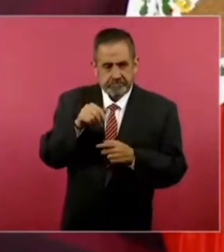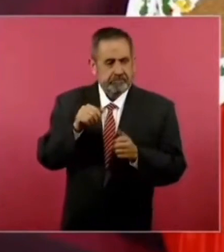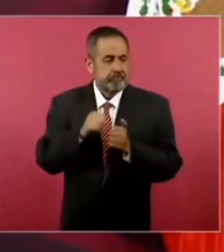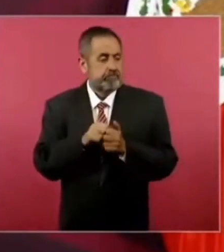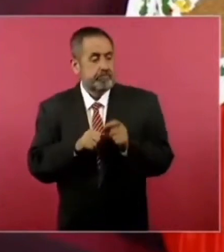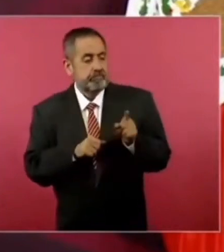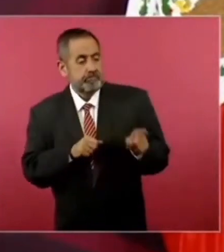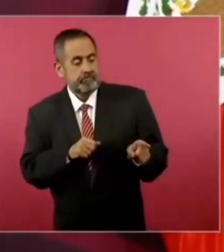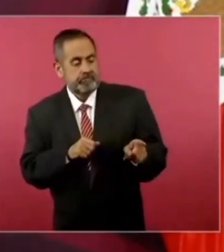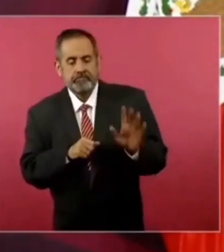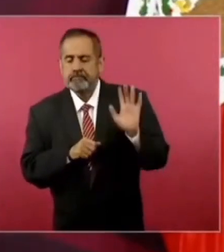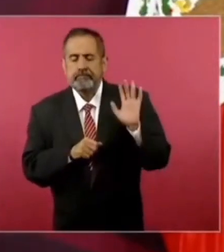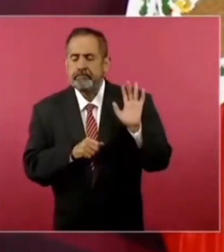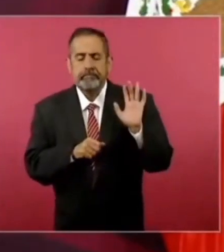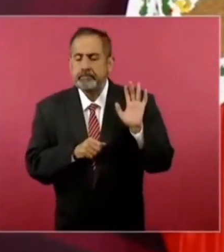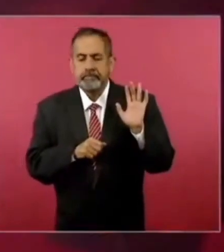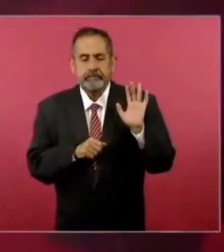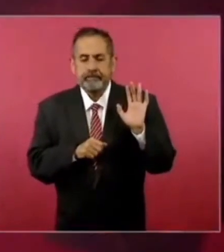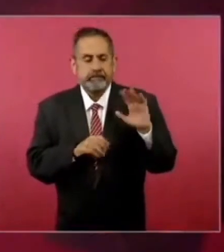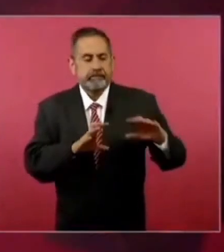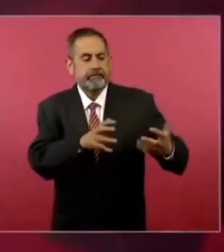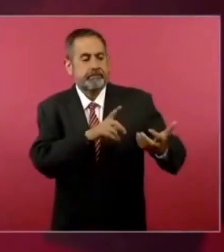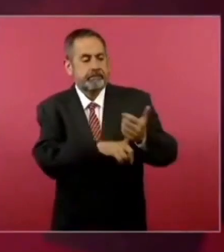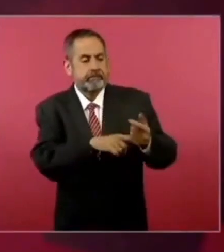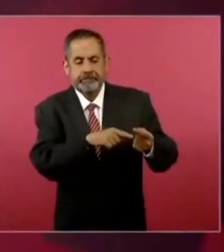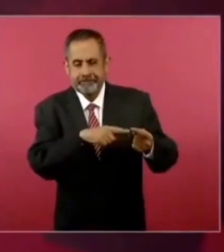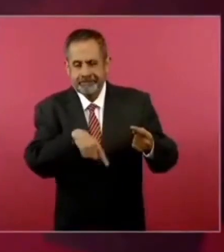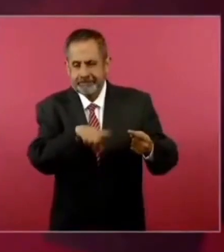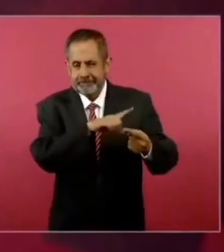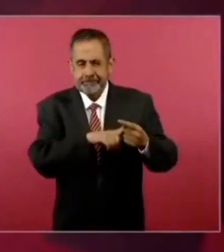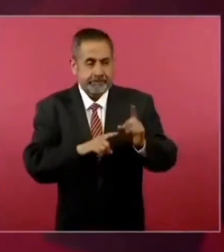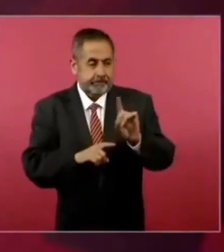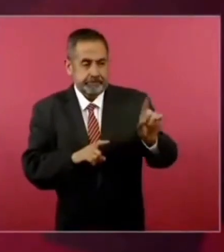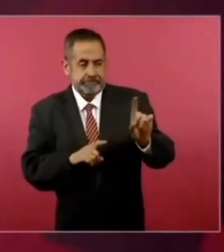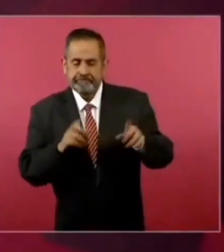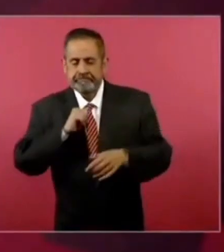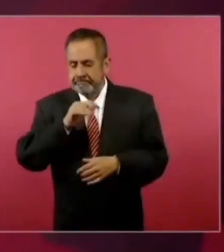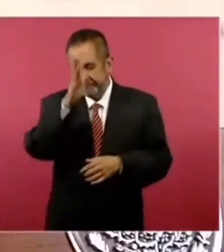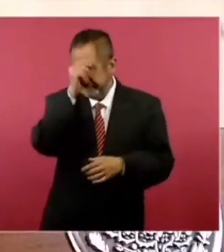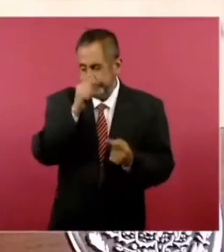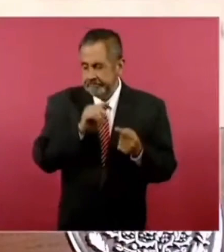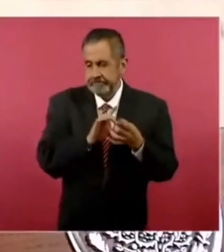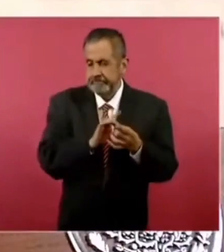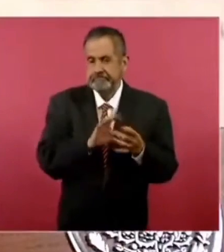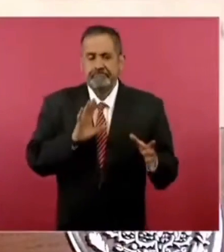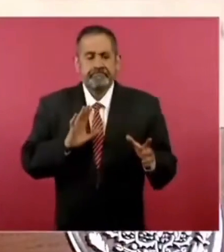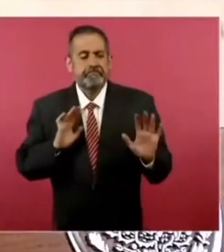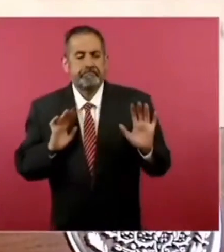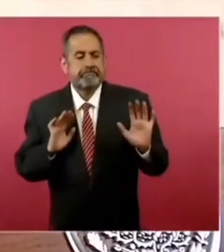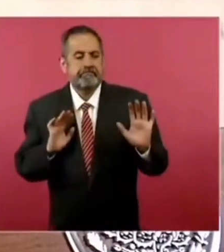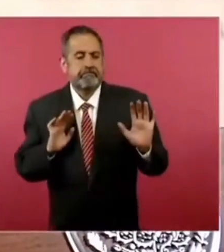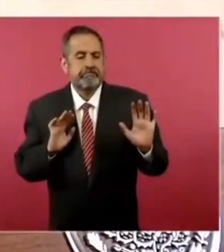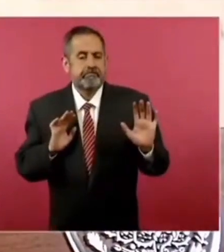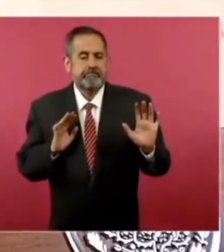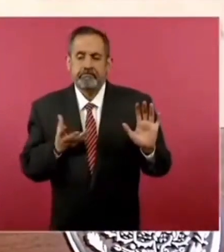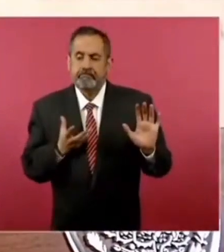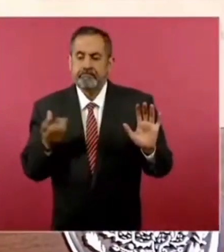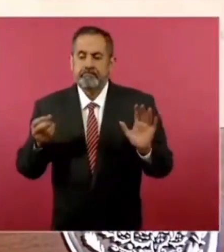con el bloque de derecha, con el bloque